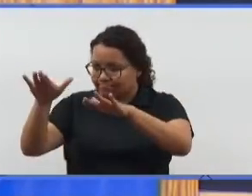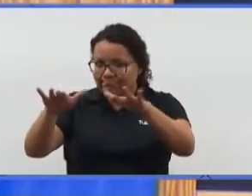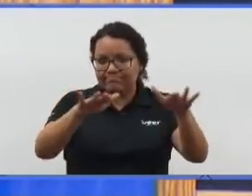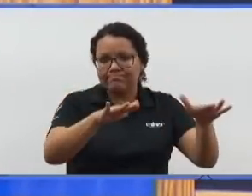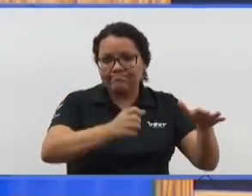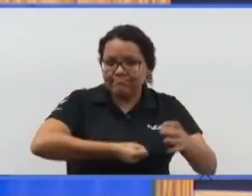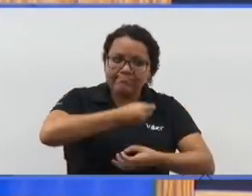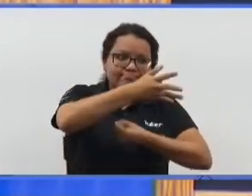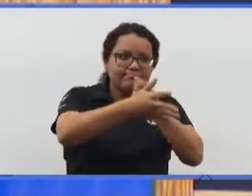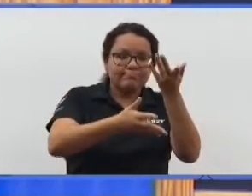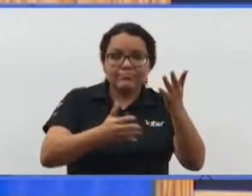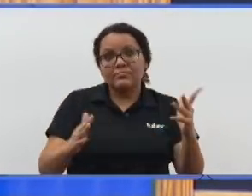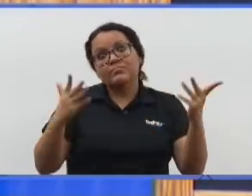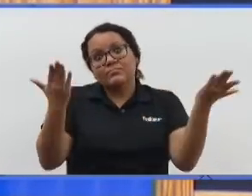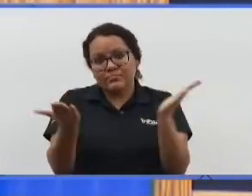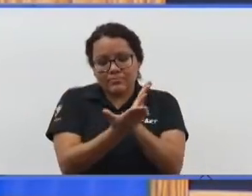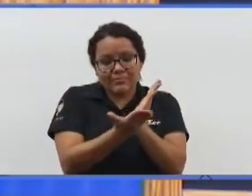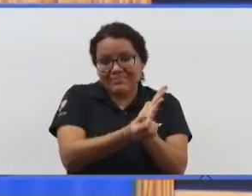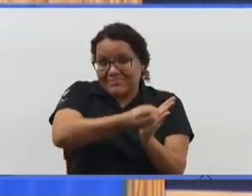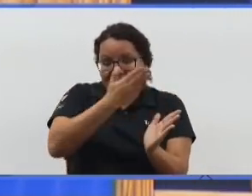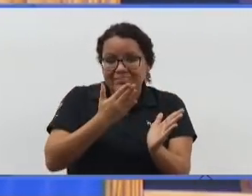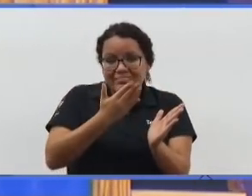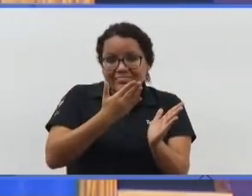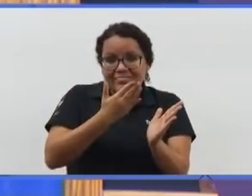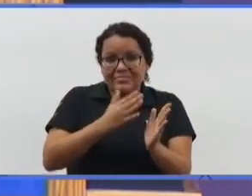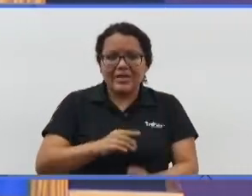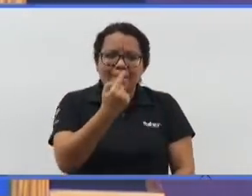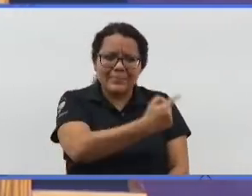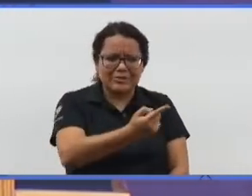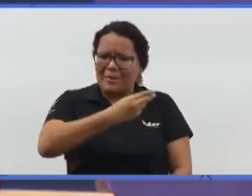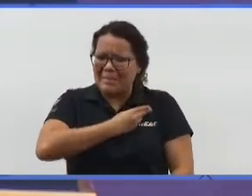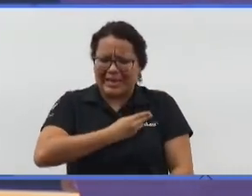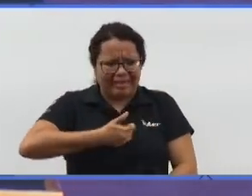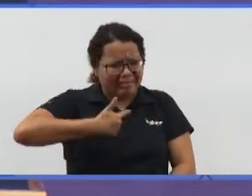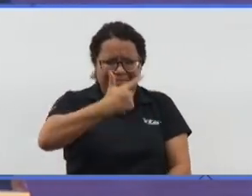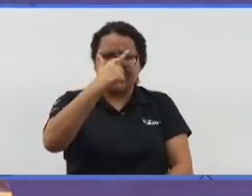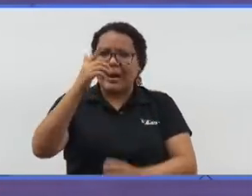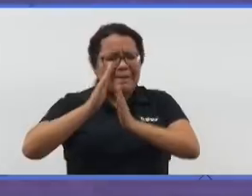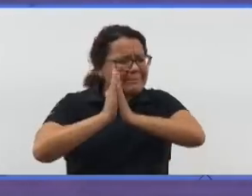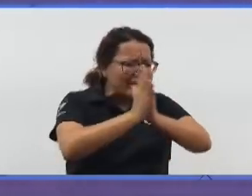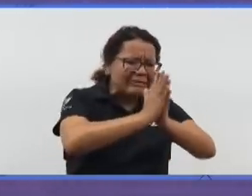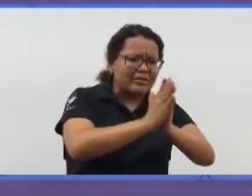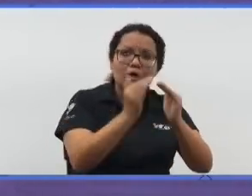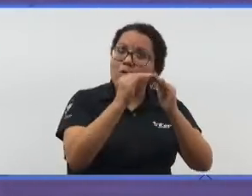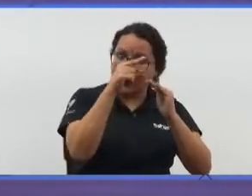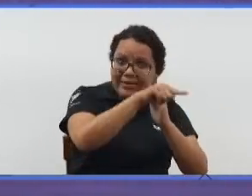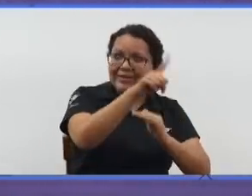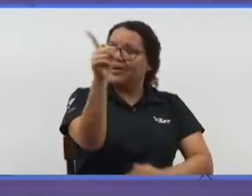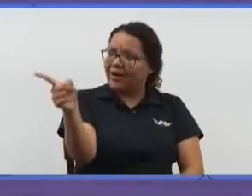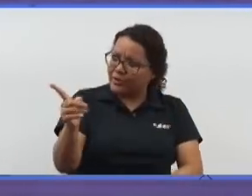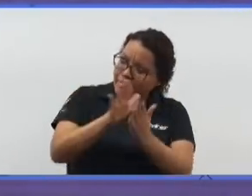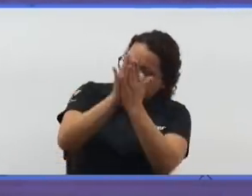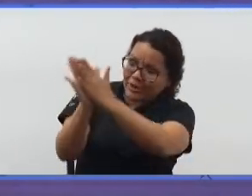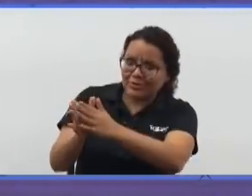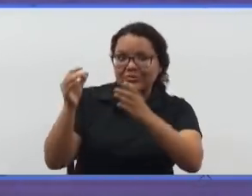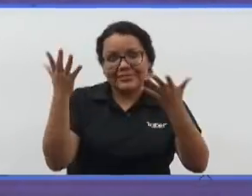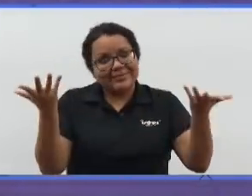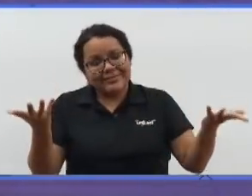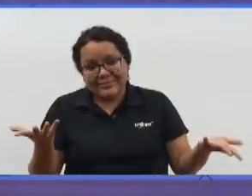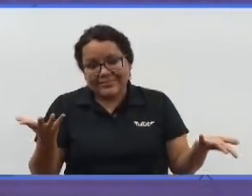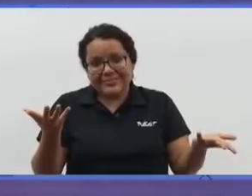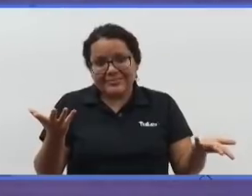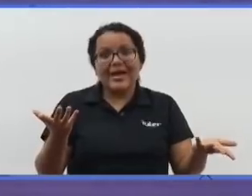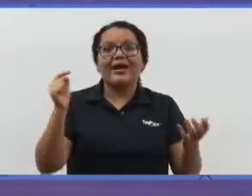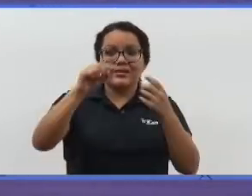porque la palabra dice que el que a muchos se le ha perdonado pues mucho debe de perdonar en otras palabras el que